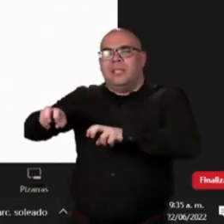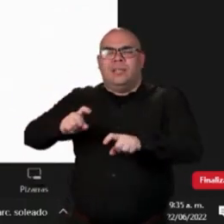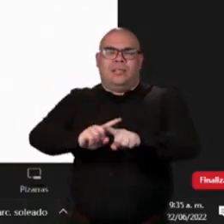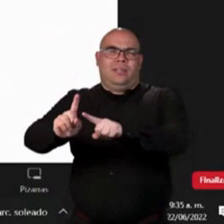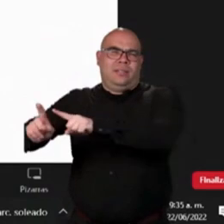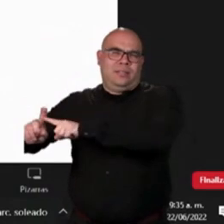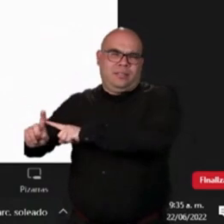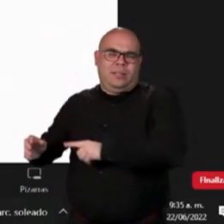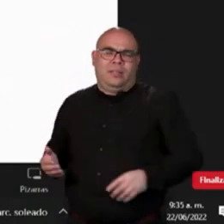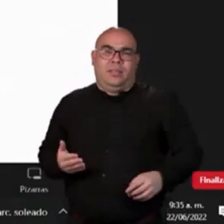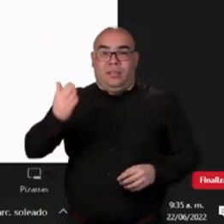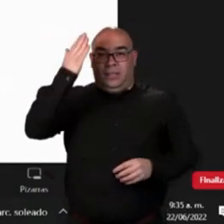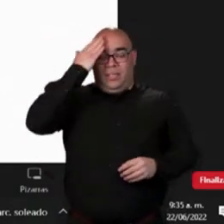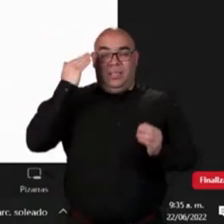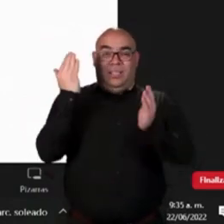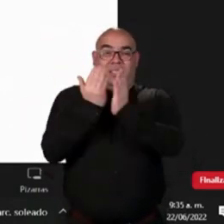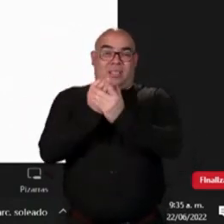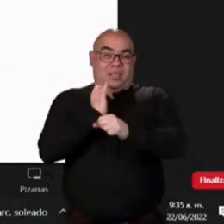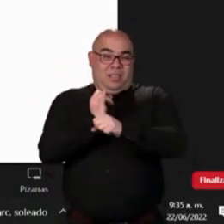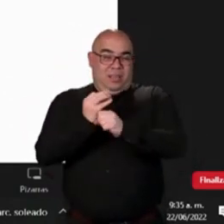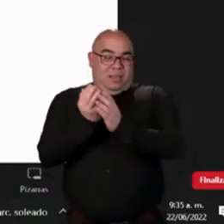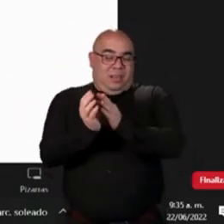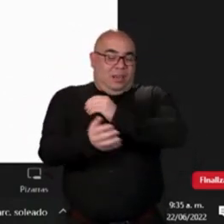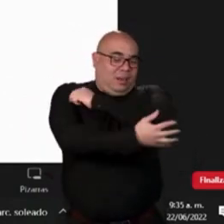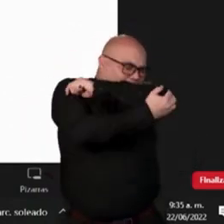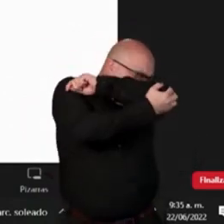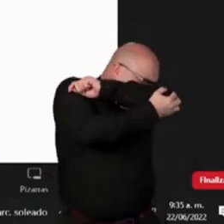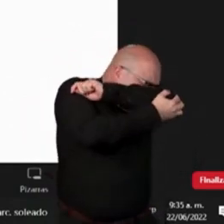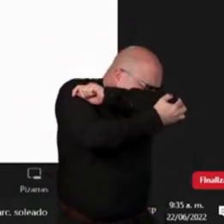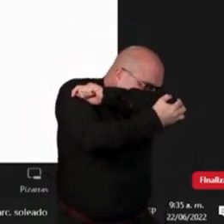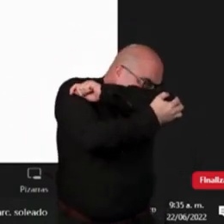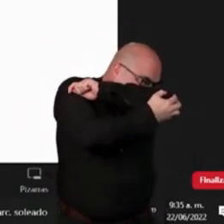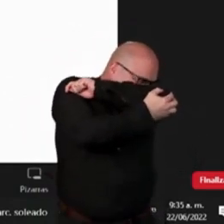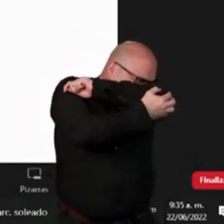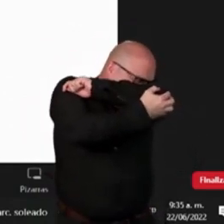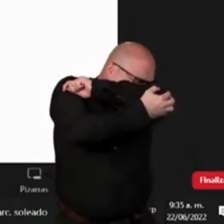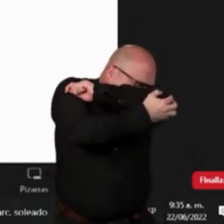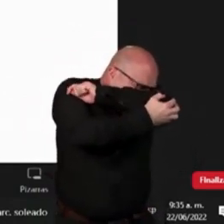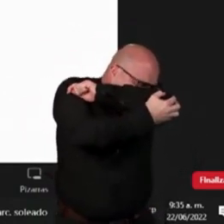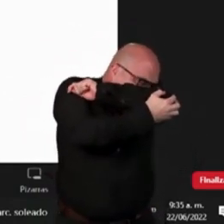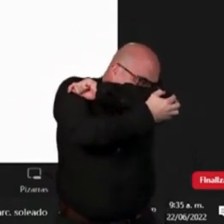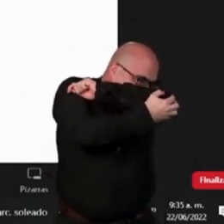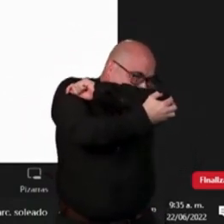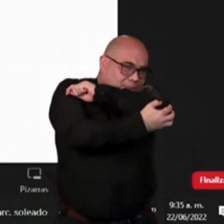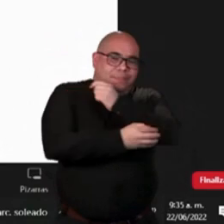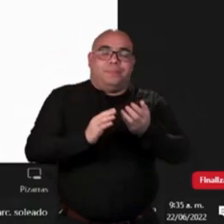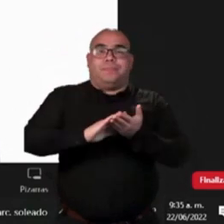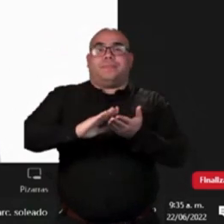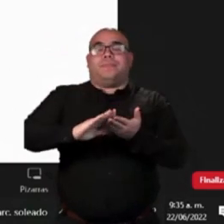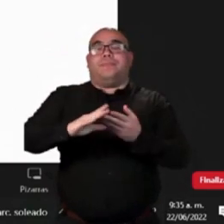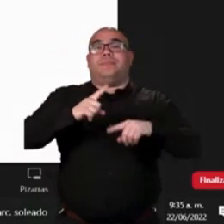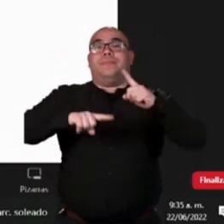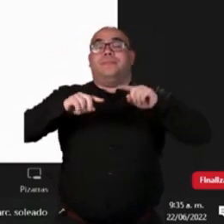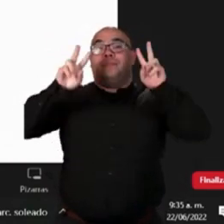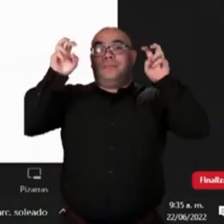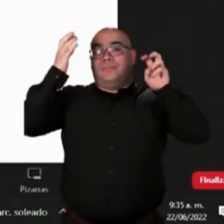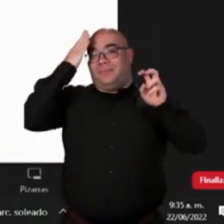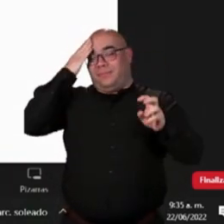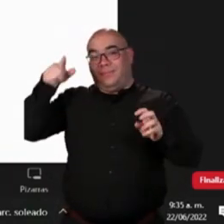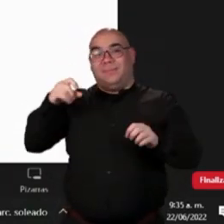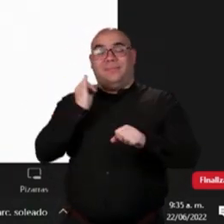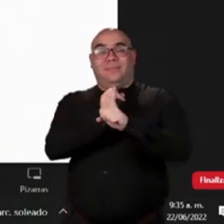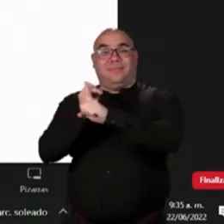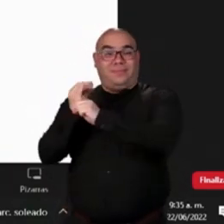instituciones educativas no podemos ser ajenos a esto, tenemos que pensar cómo vamos a lidiar con esto. Y también si las instituciones de educación